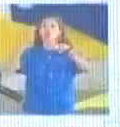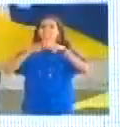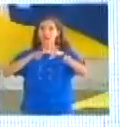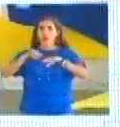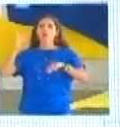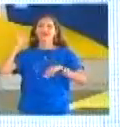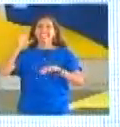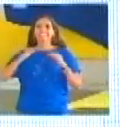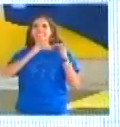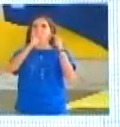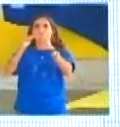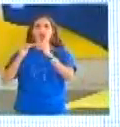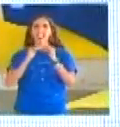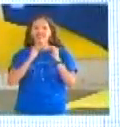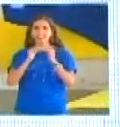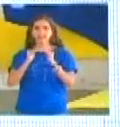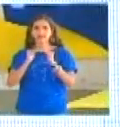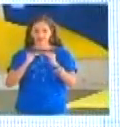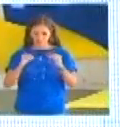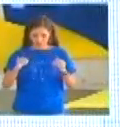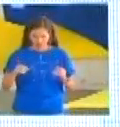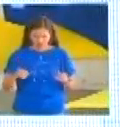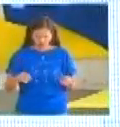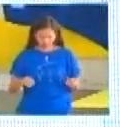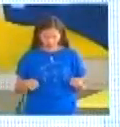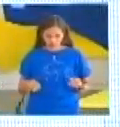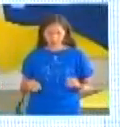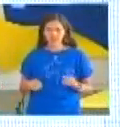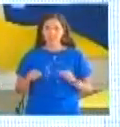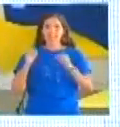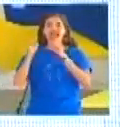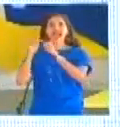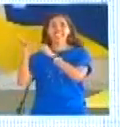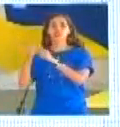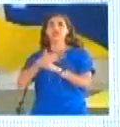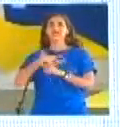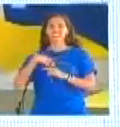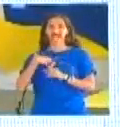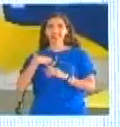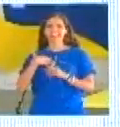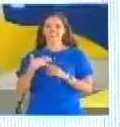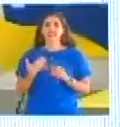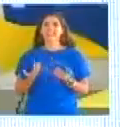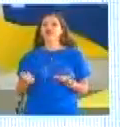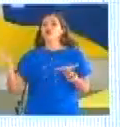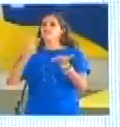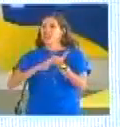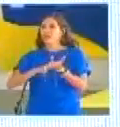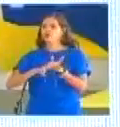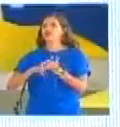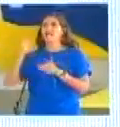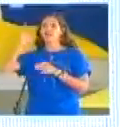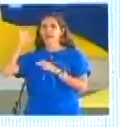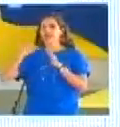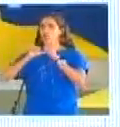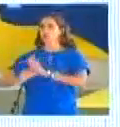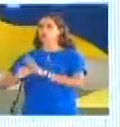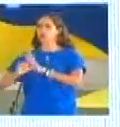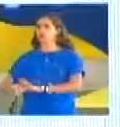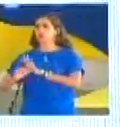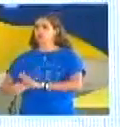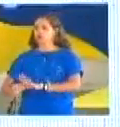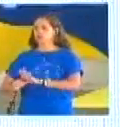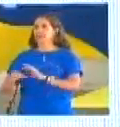de iguales. Ellos quieren que volvamos al país de la discriminación, al